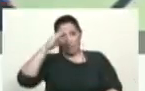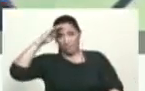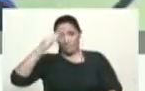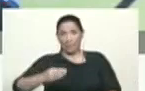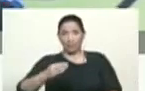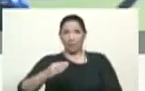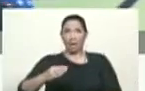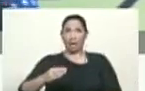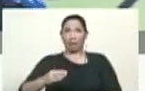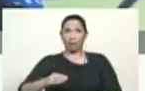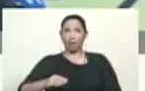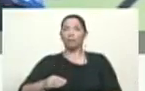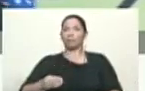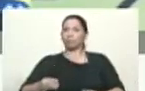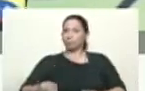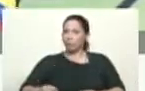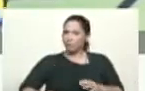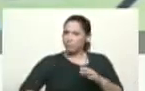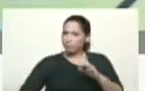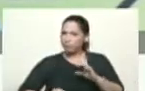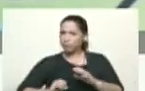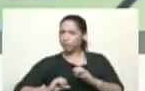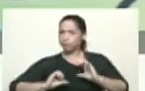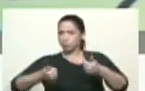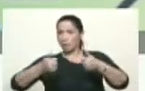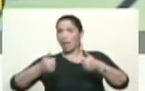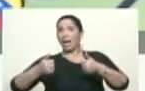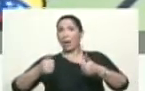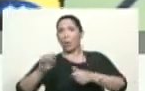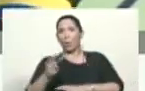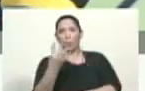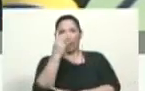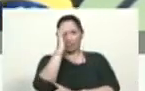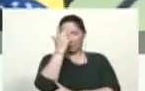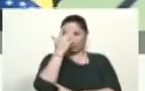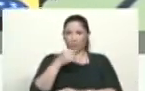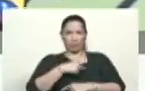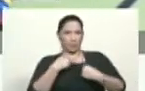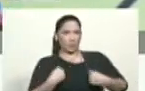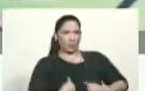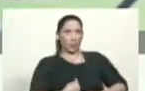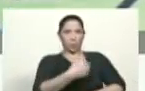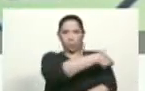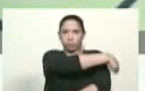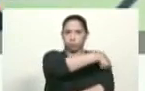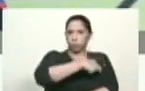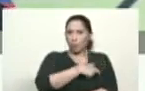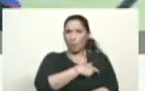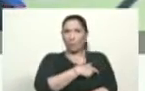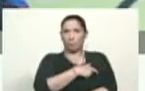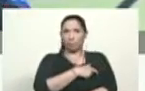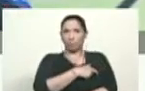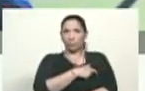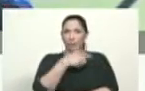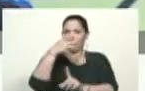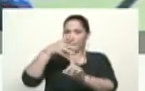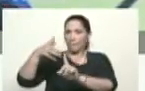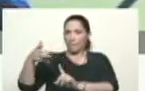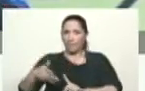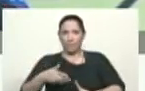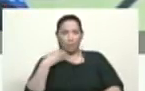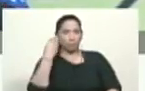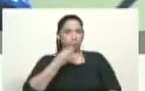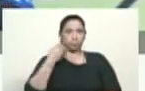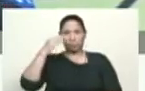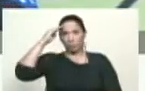surgió el 4 de febrero con aquel uniforme, aquel brazalete y aquel corazón abierto, forjó a una generación de